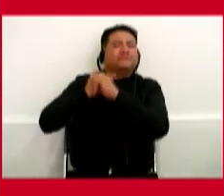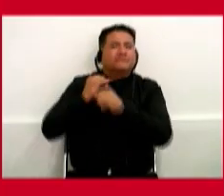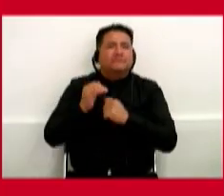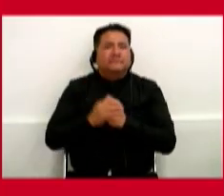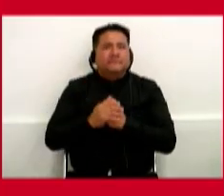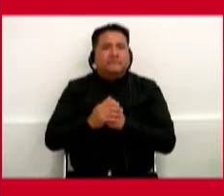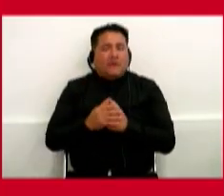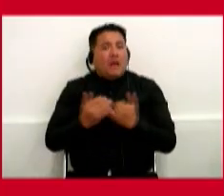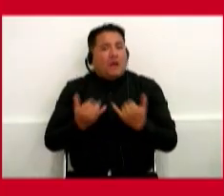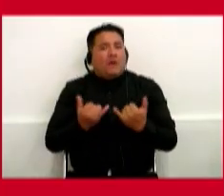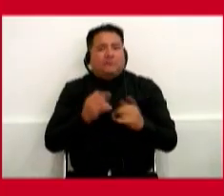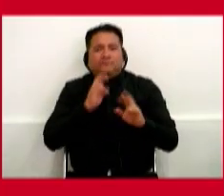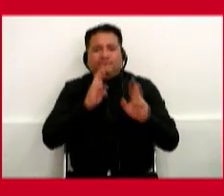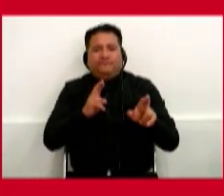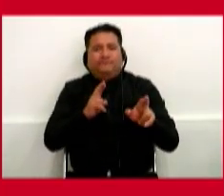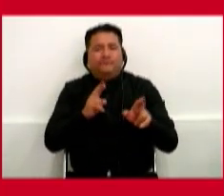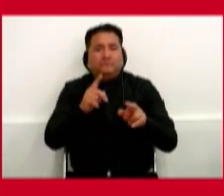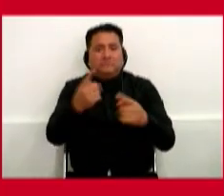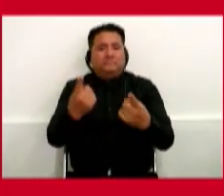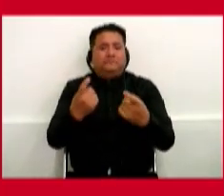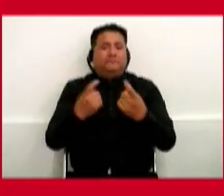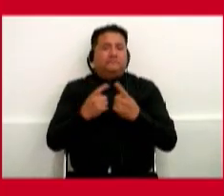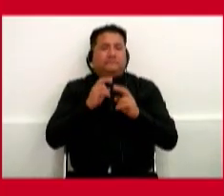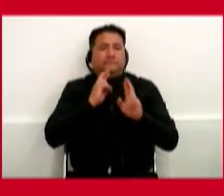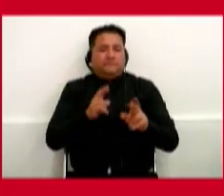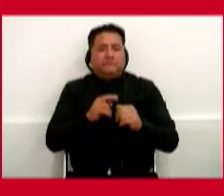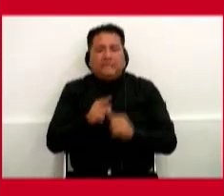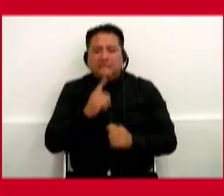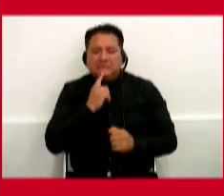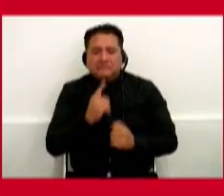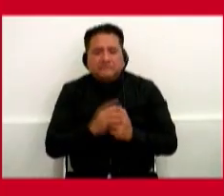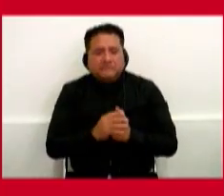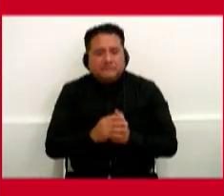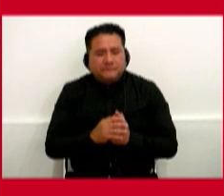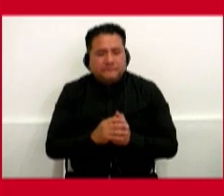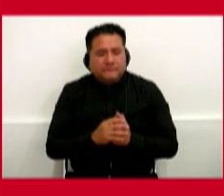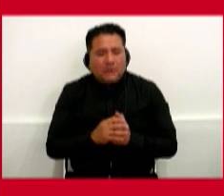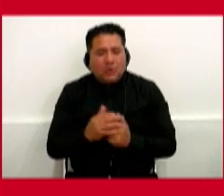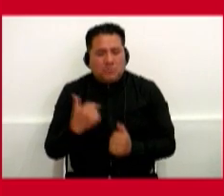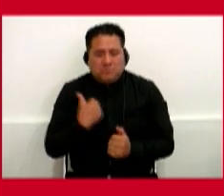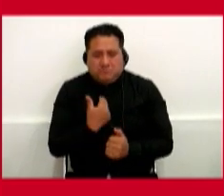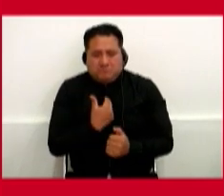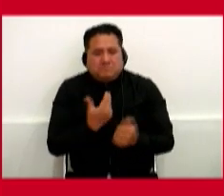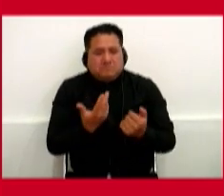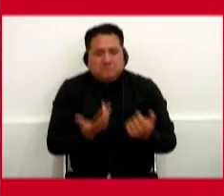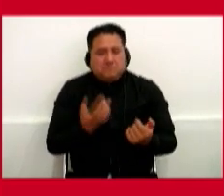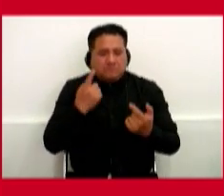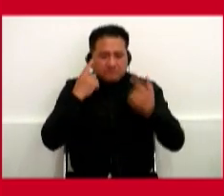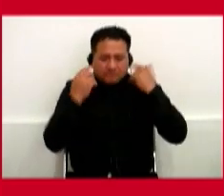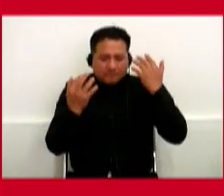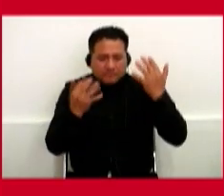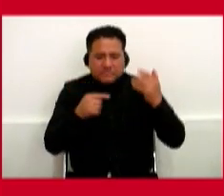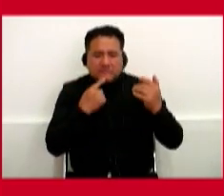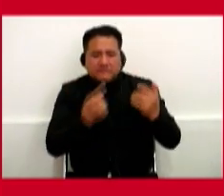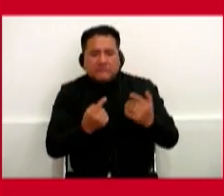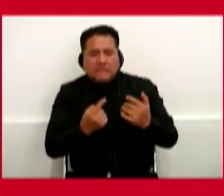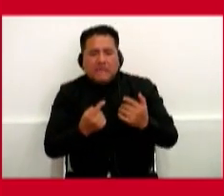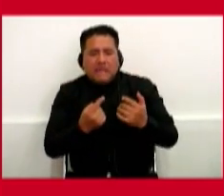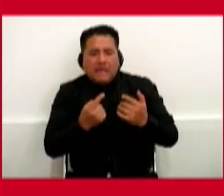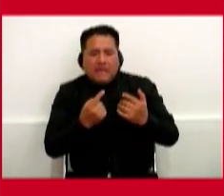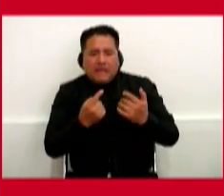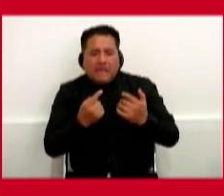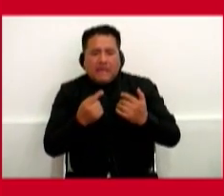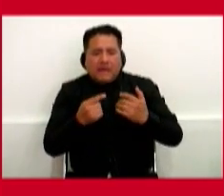la pregunta, ¿no?, que se ha planteado en este punto, nosotros realizamos los análisis de estabilidad justamente